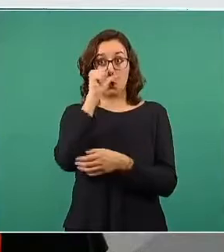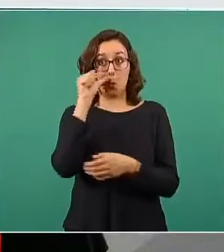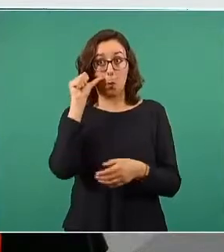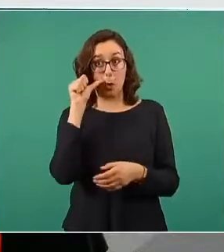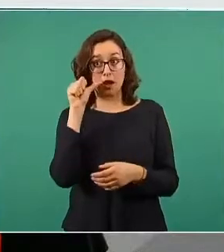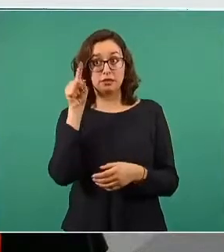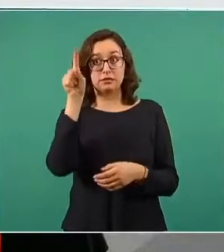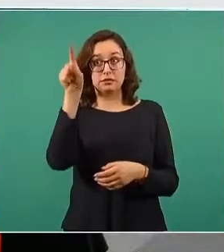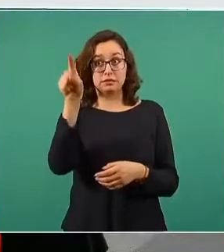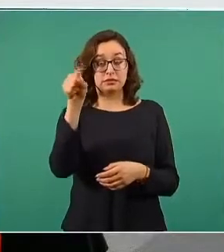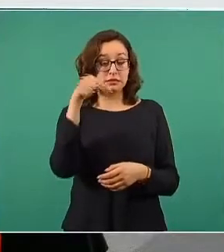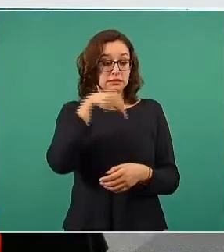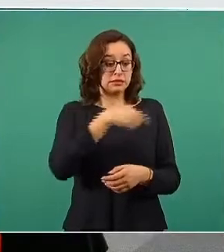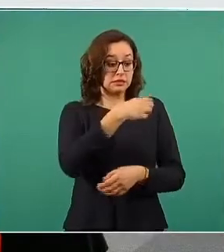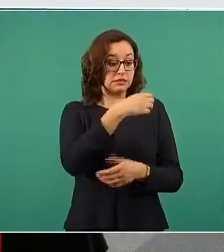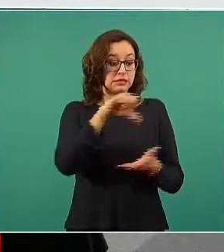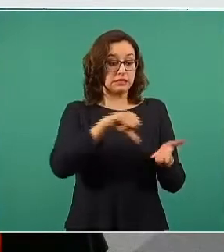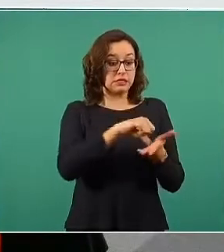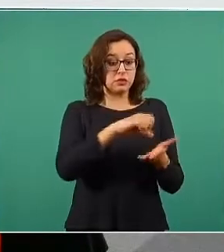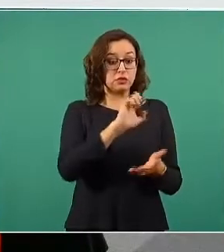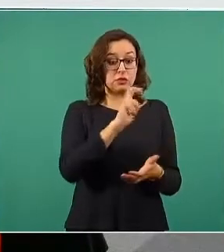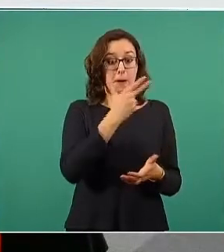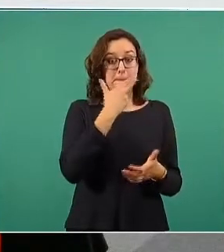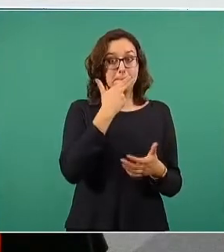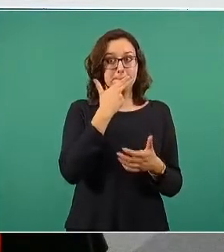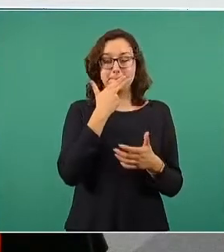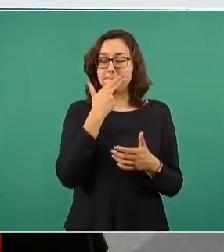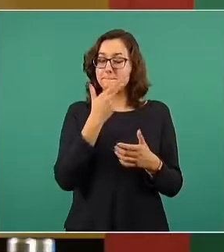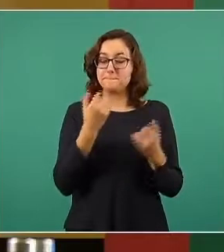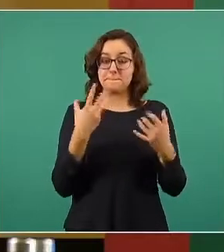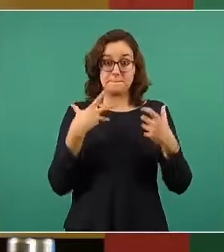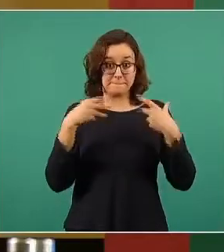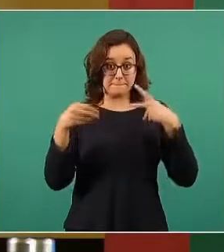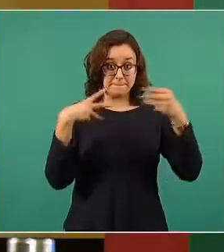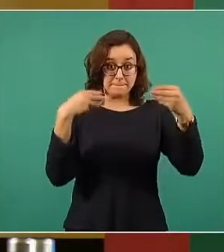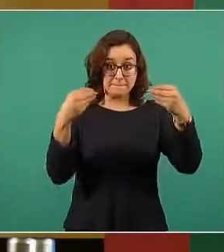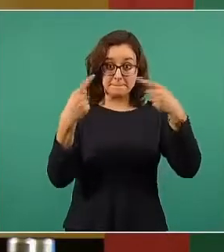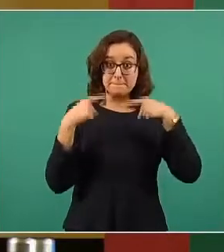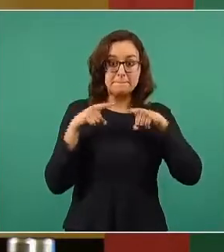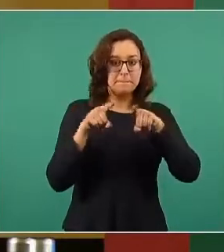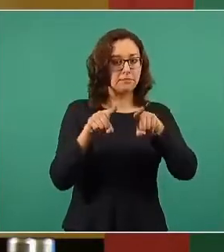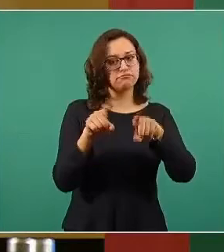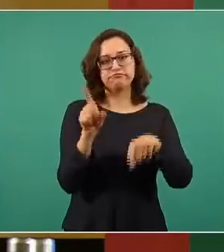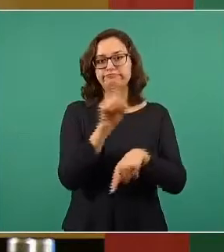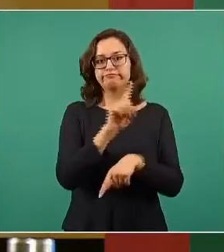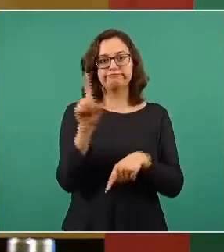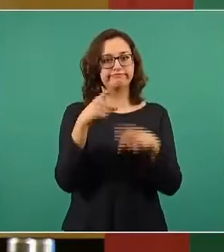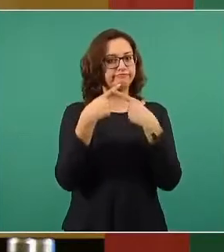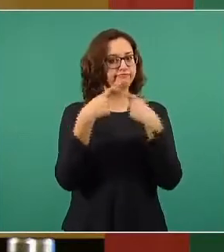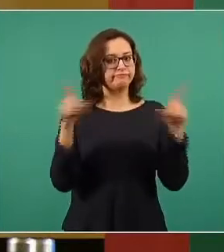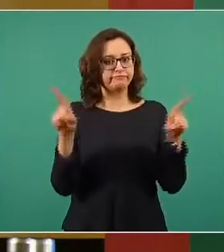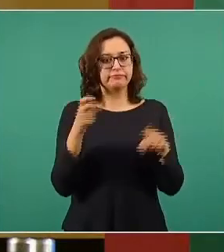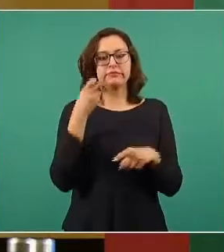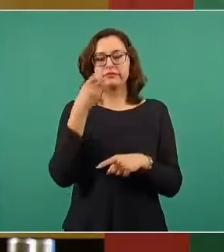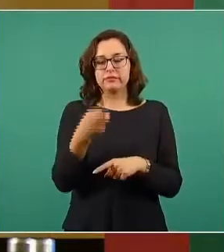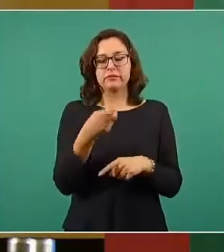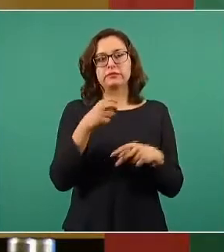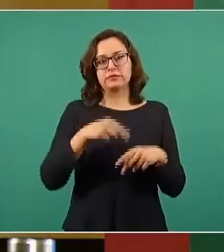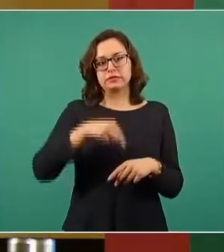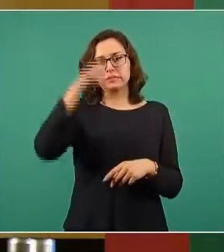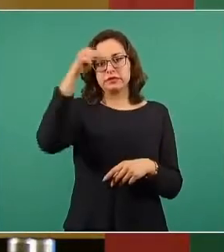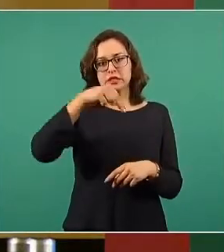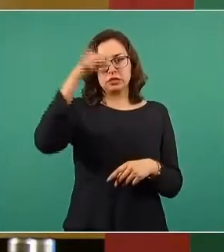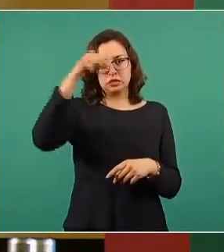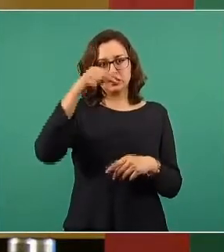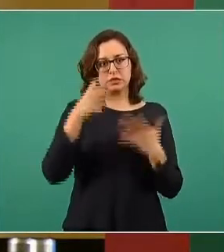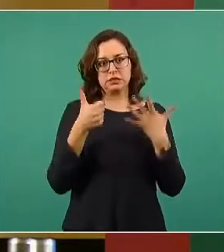Entonces, hemos visto que este es un patrón más o menos repetitivo para los estados de la zona norte del país,